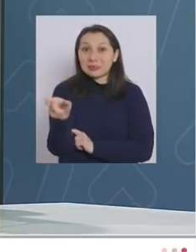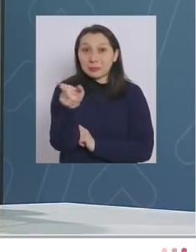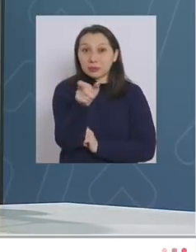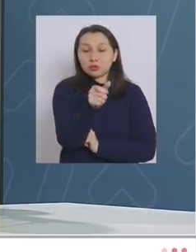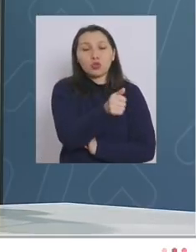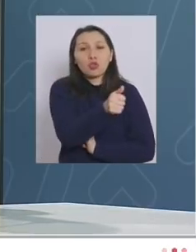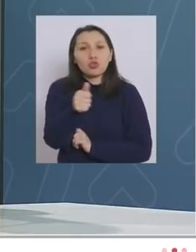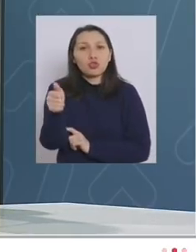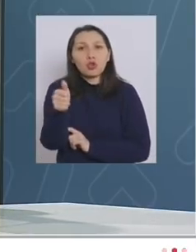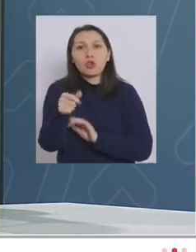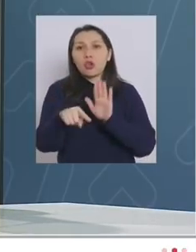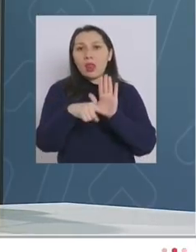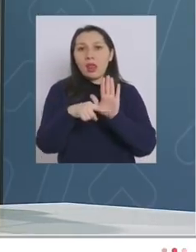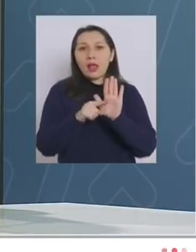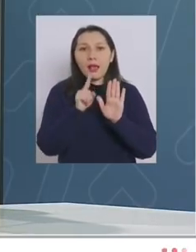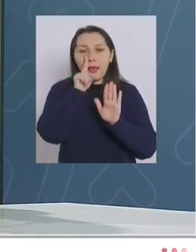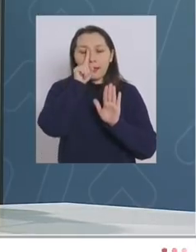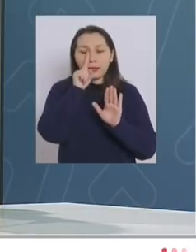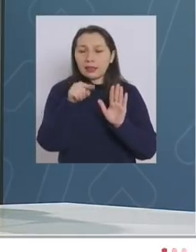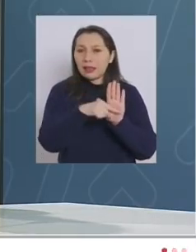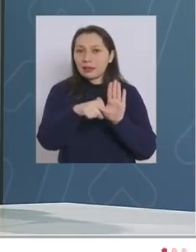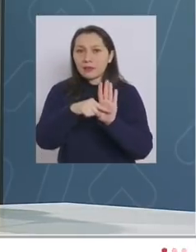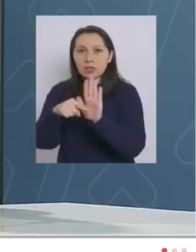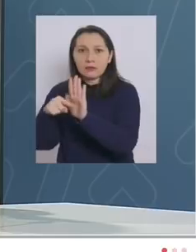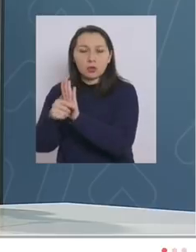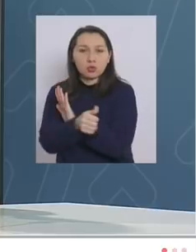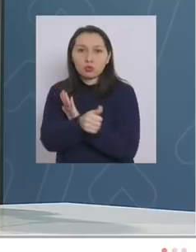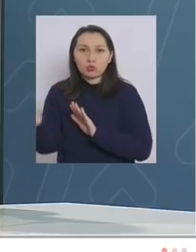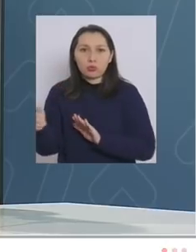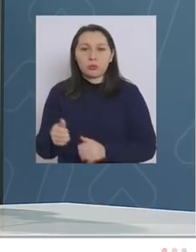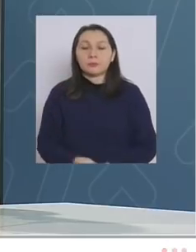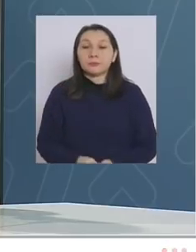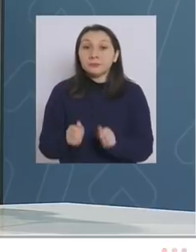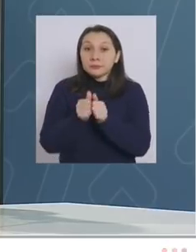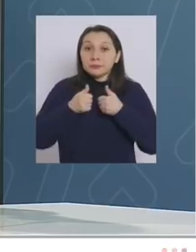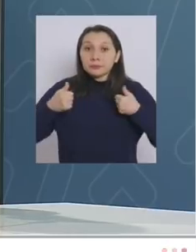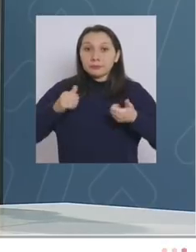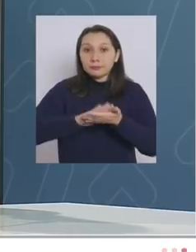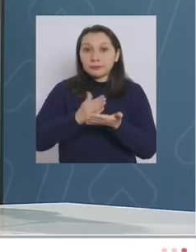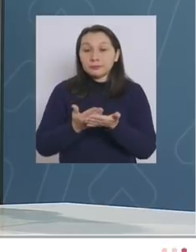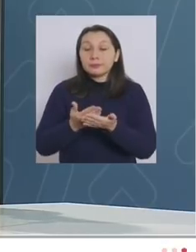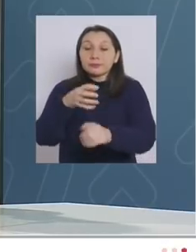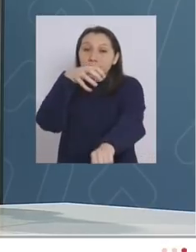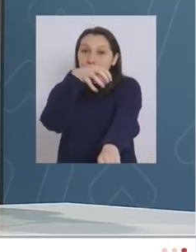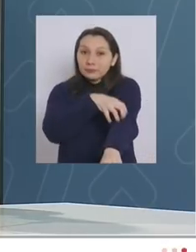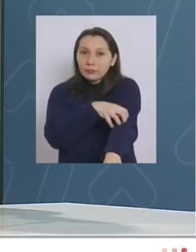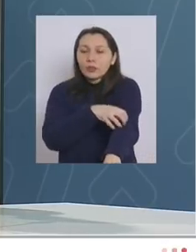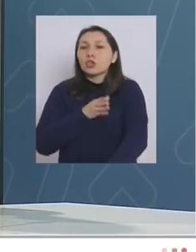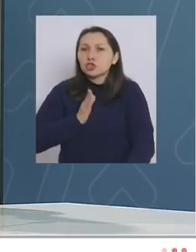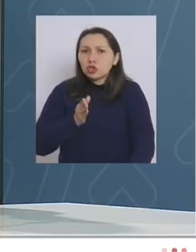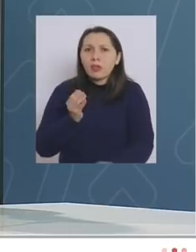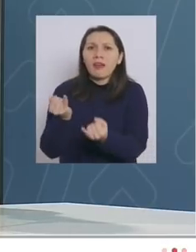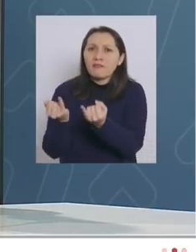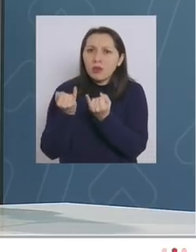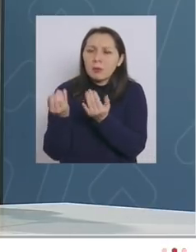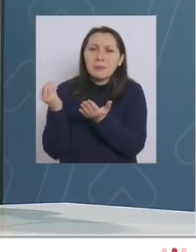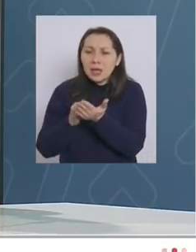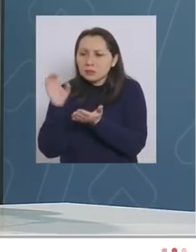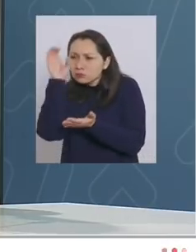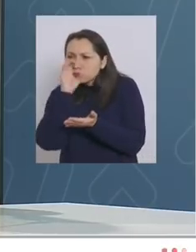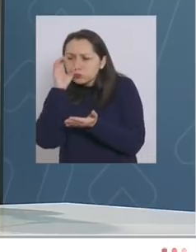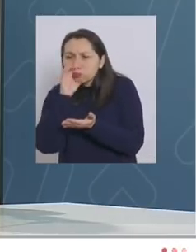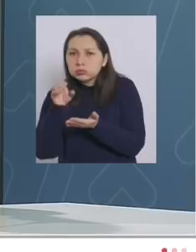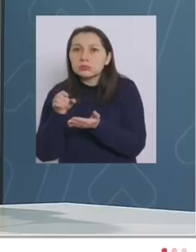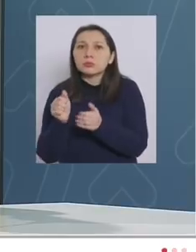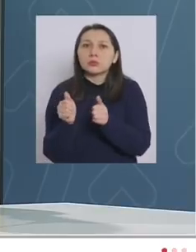resultaron todos con PCR negativa. La Autoridad Sanitaria Regional sigue recabando antecedentes y